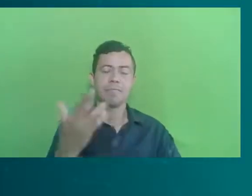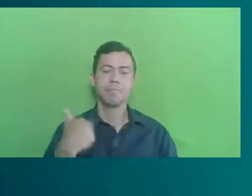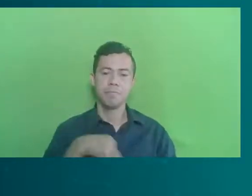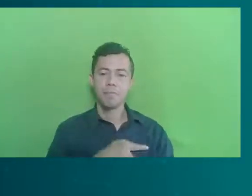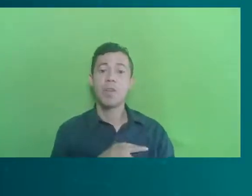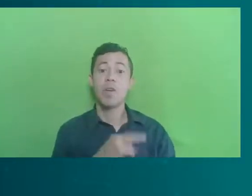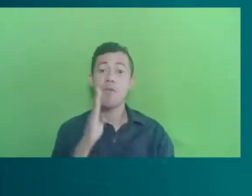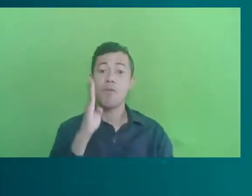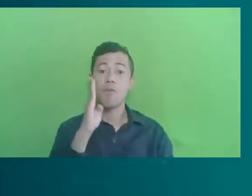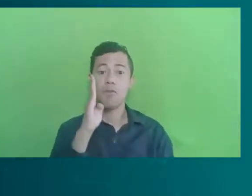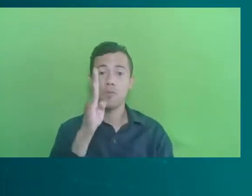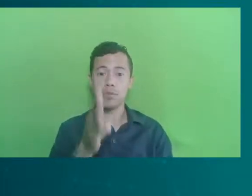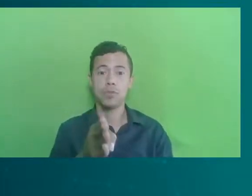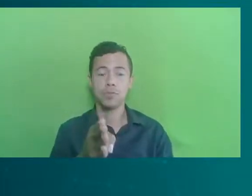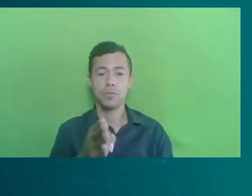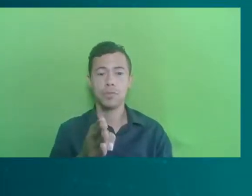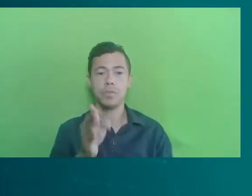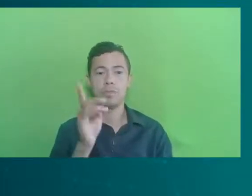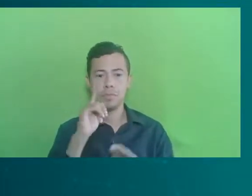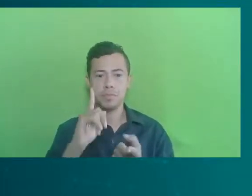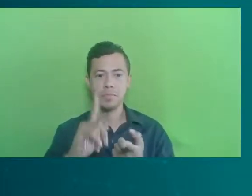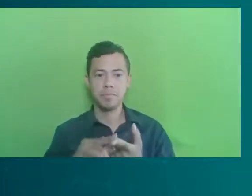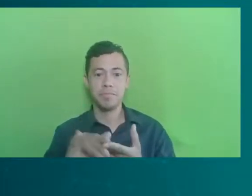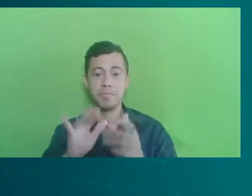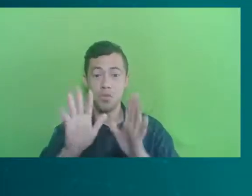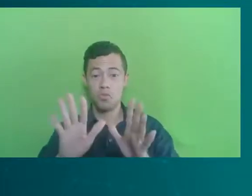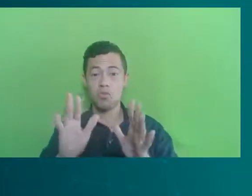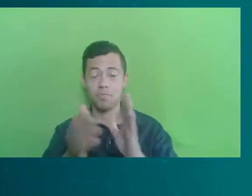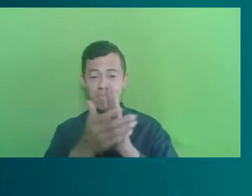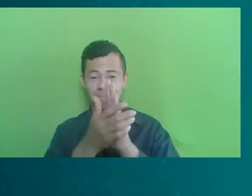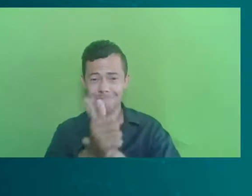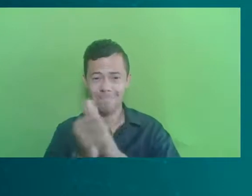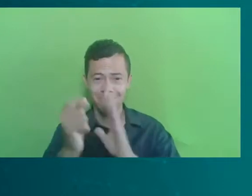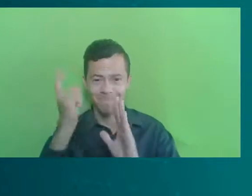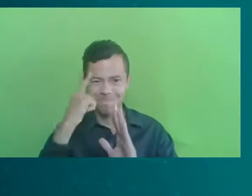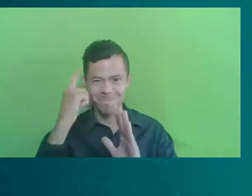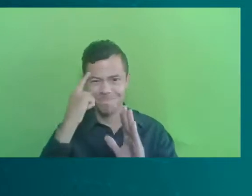el futuro, digamos que, de la inteligencia artificial.